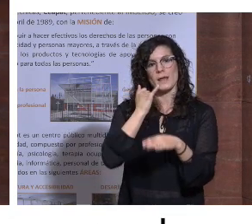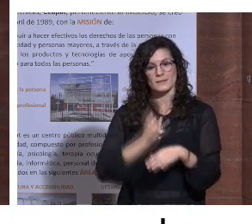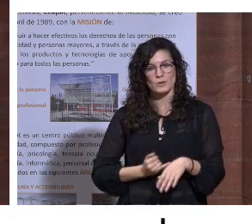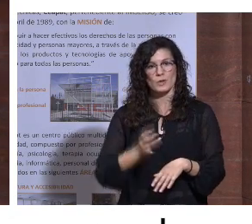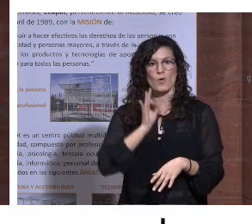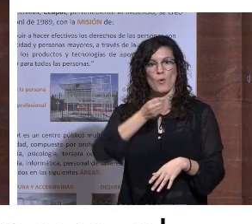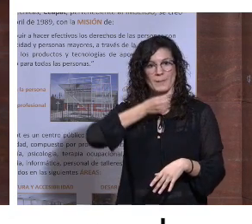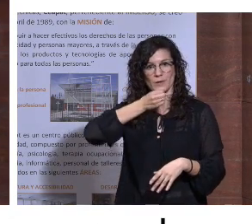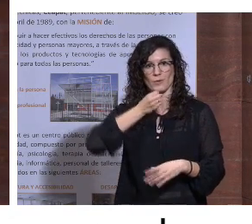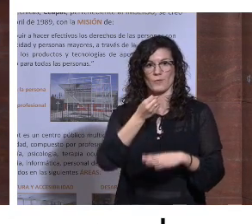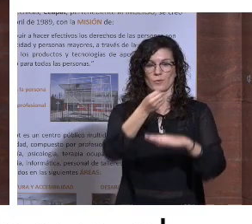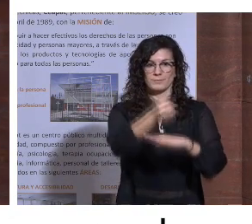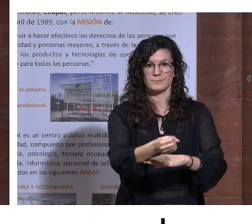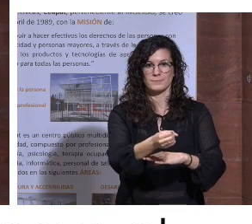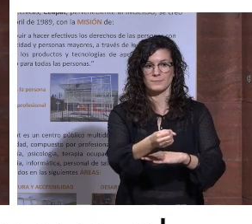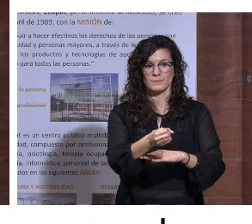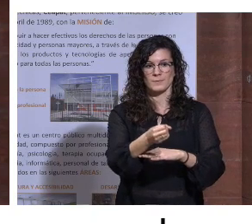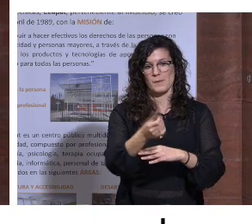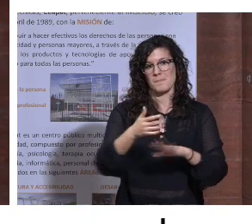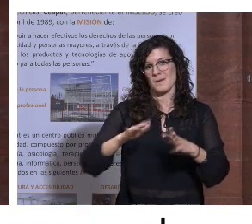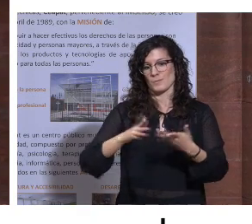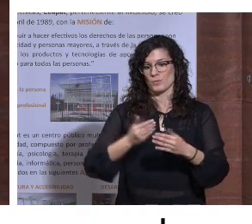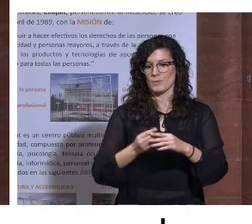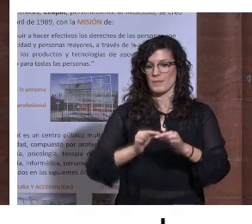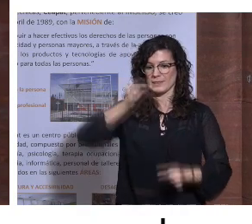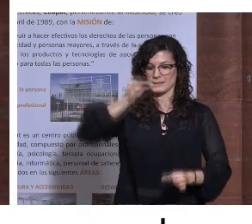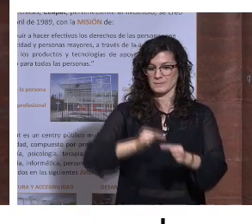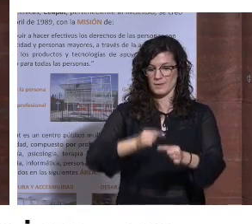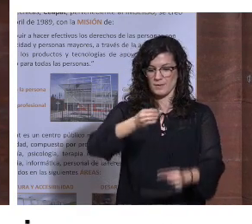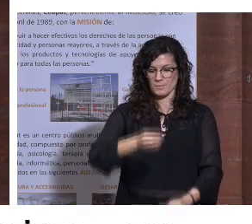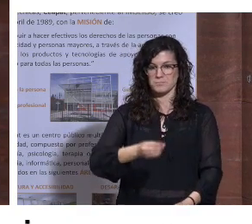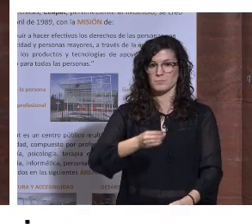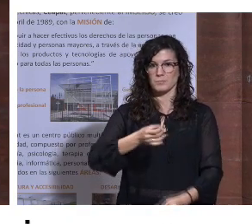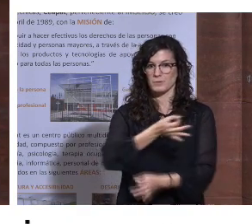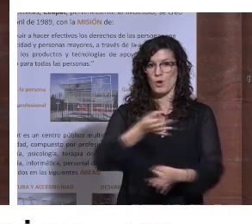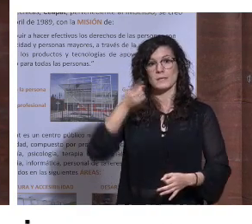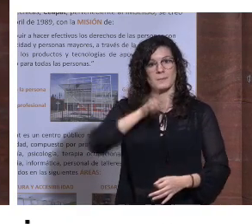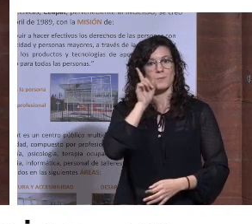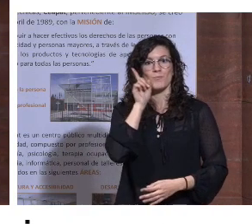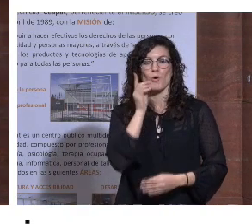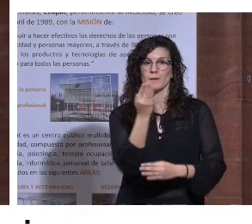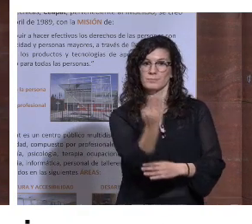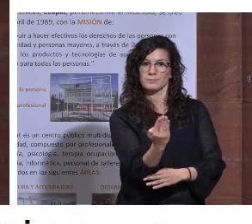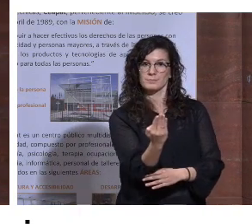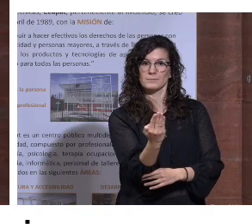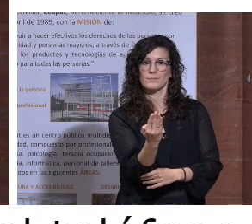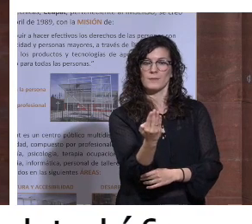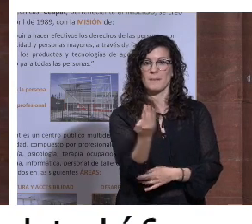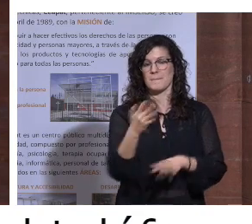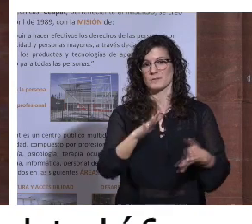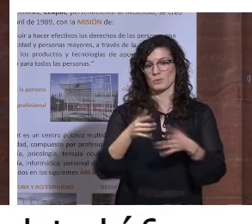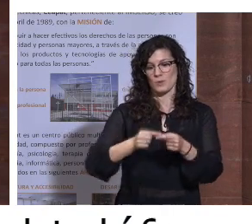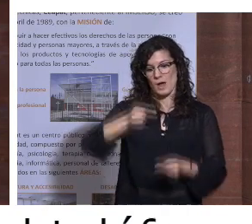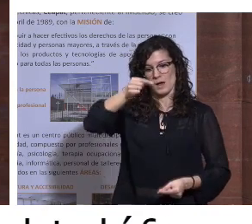apoyo otras cosas y me queda a una altura, apoyo el teléfono móvil por cierto también, y me queda a una